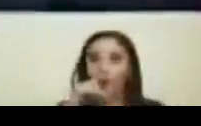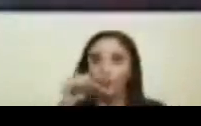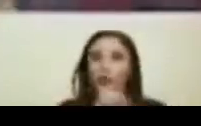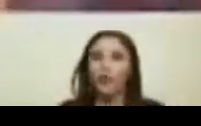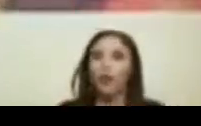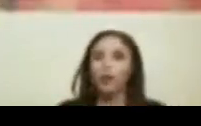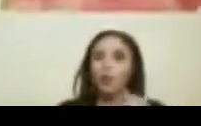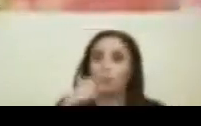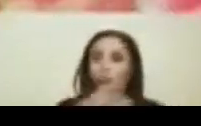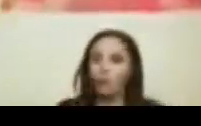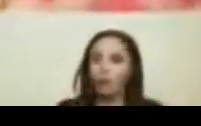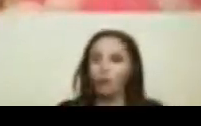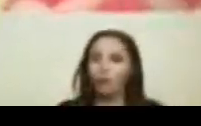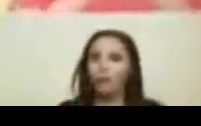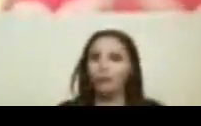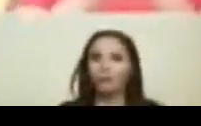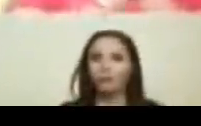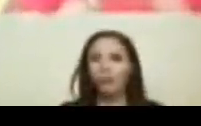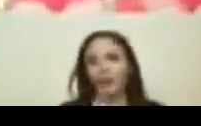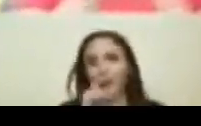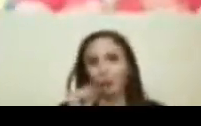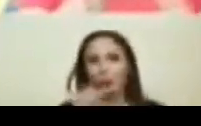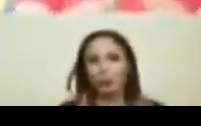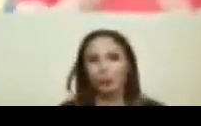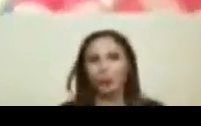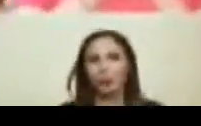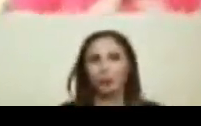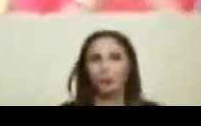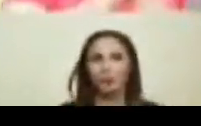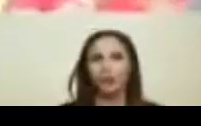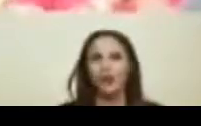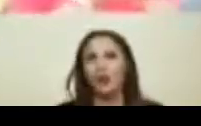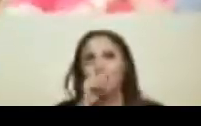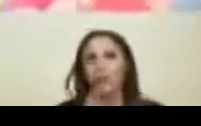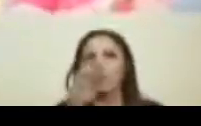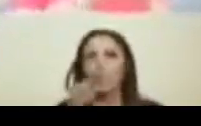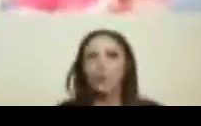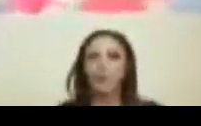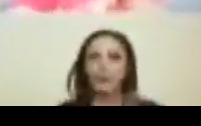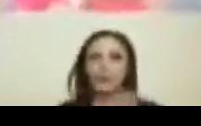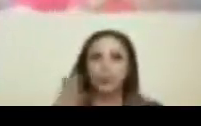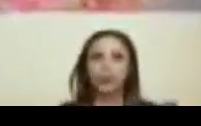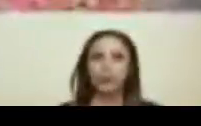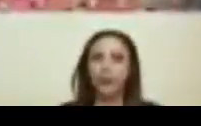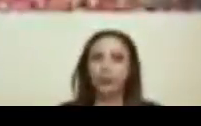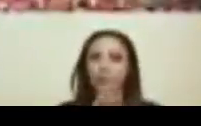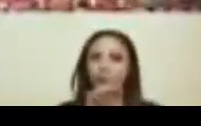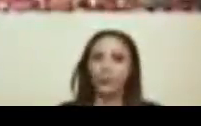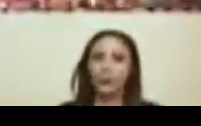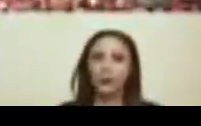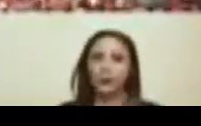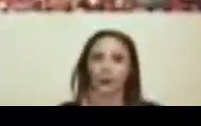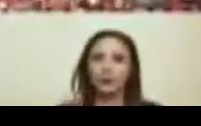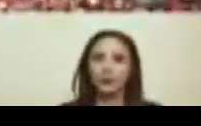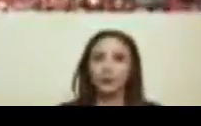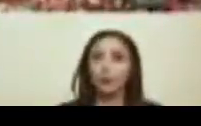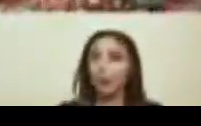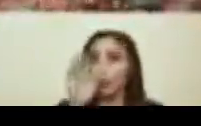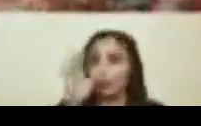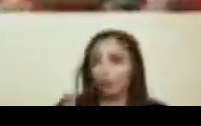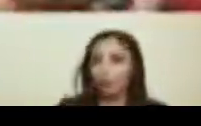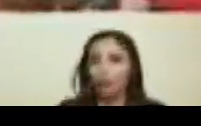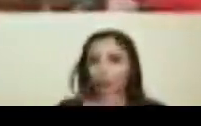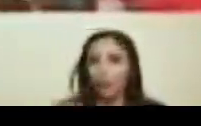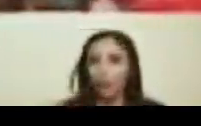próximo presidente de la república para el arribo 2019 2020 este será nuestro futuro